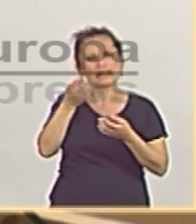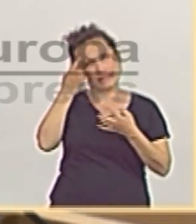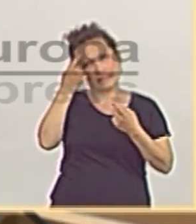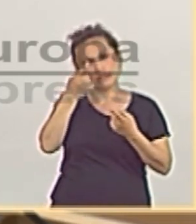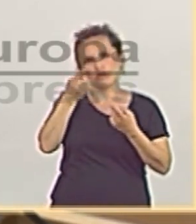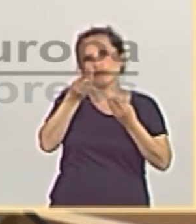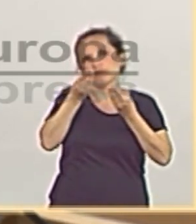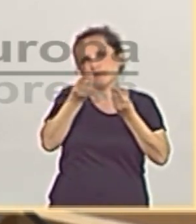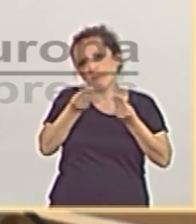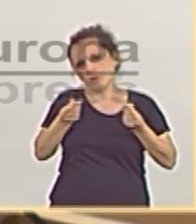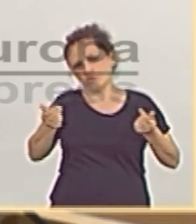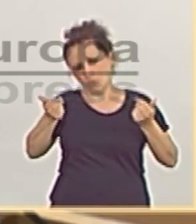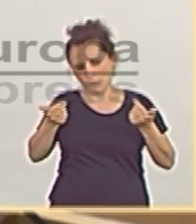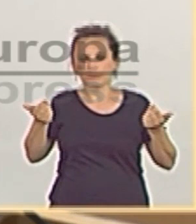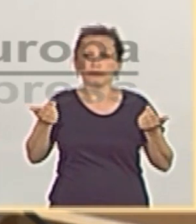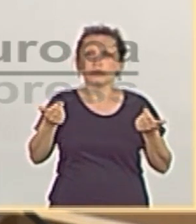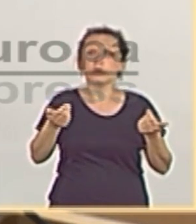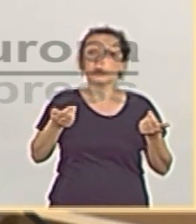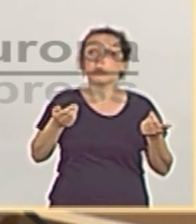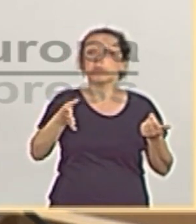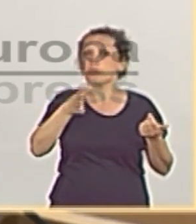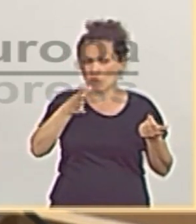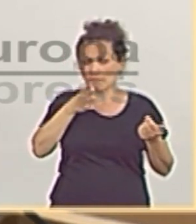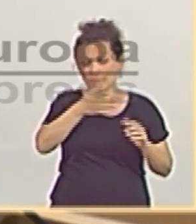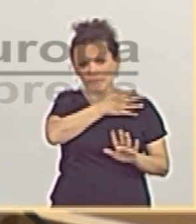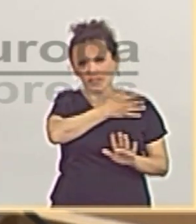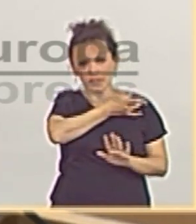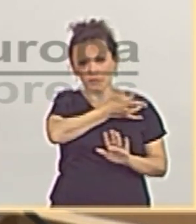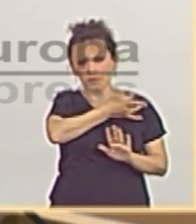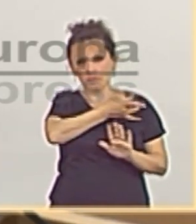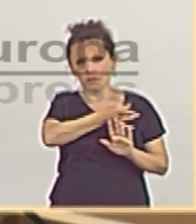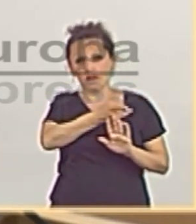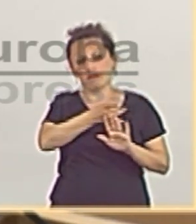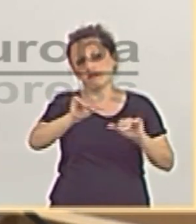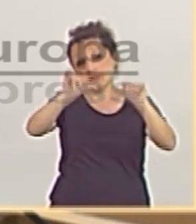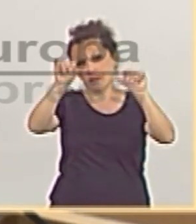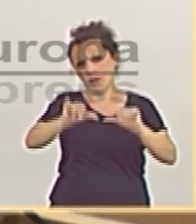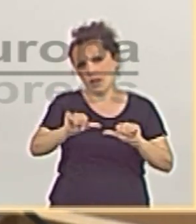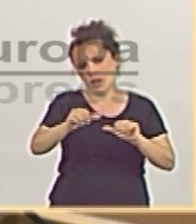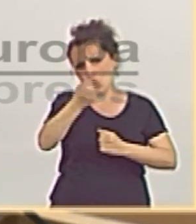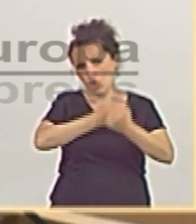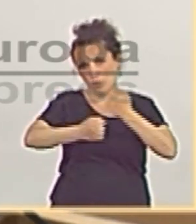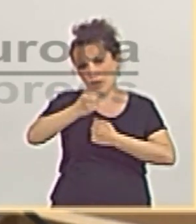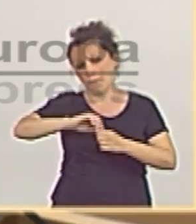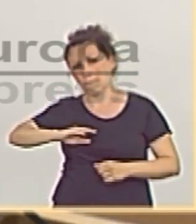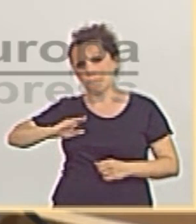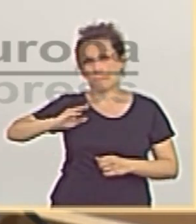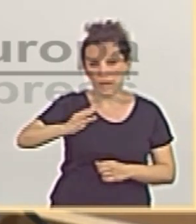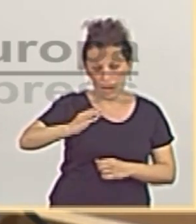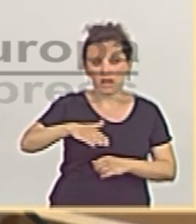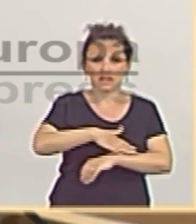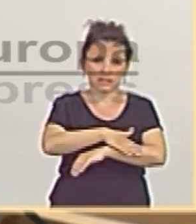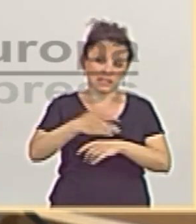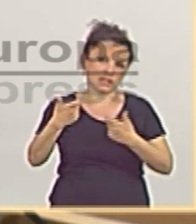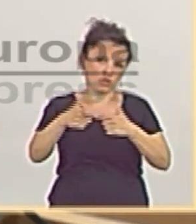suave que sea capaz. Ha habido un impacto das crisis económicas que efectivamente ha debilitado o público. E tamén